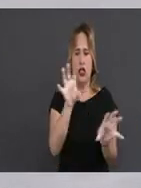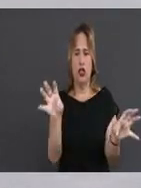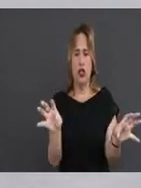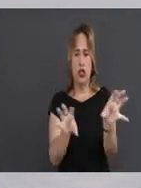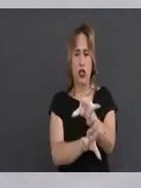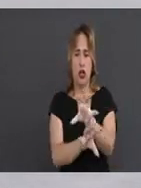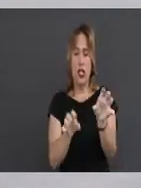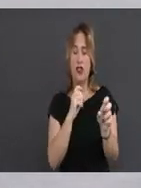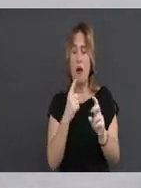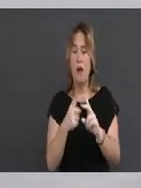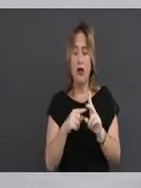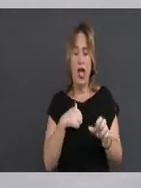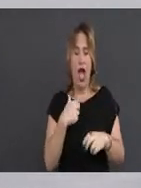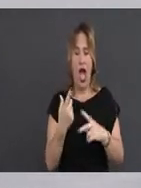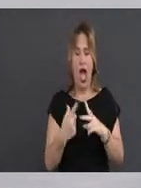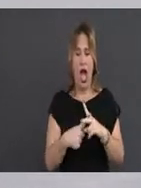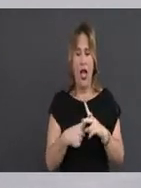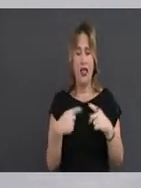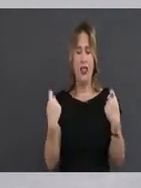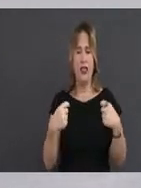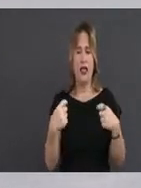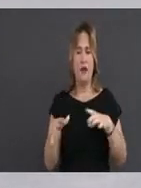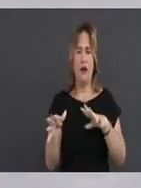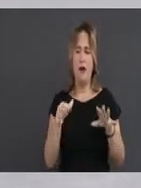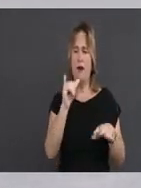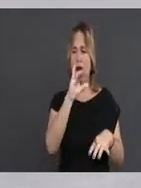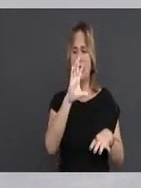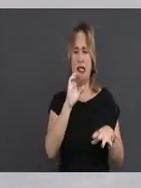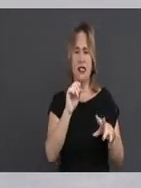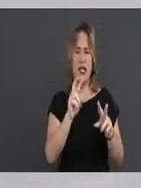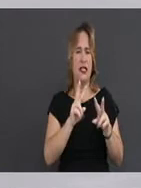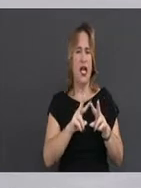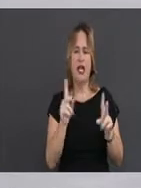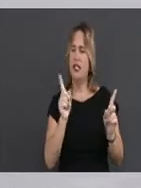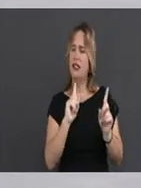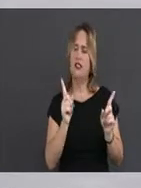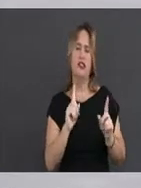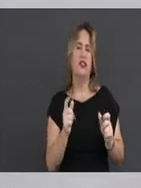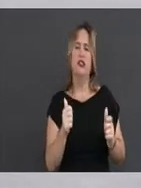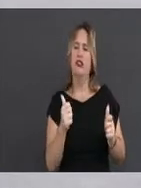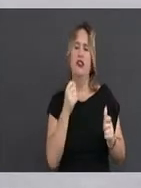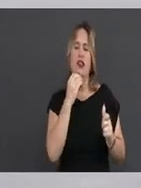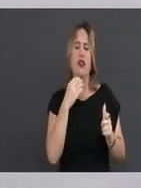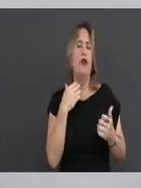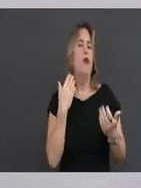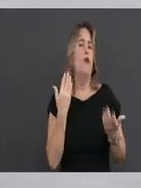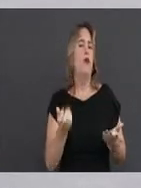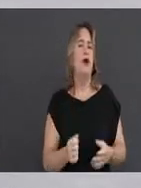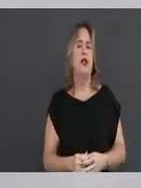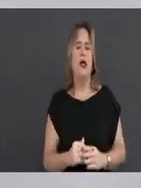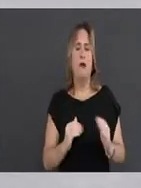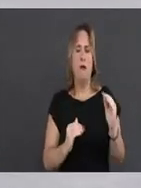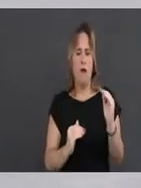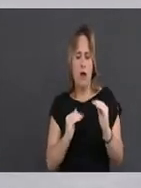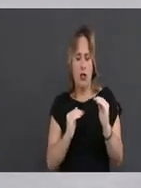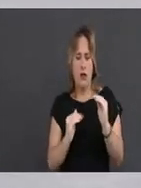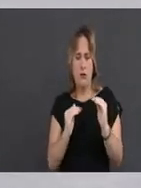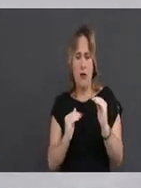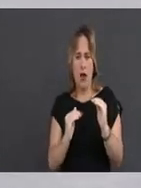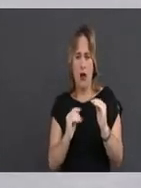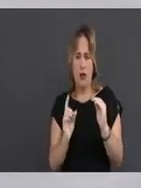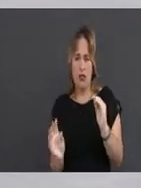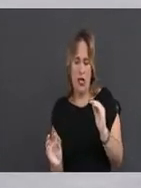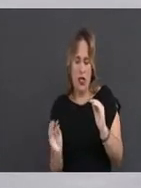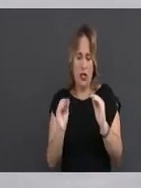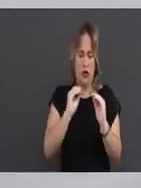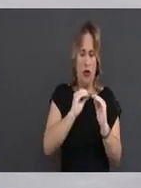valores de frecuencia que deben de estar sobre los 60 Hz no permiten, están muy bajos y no permiten que se